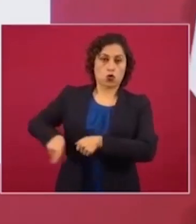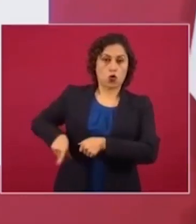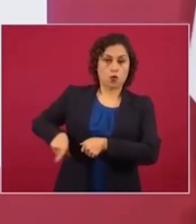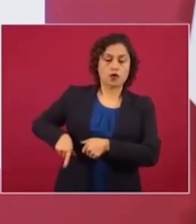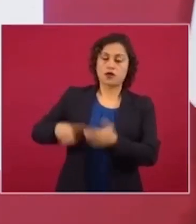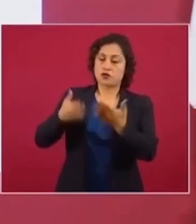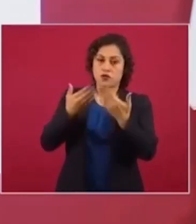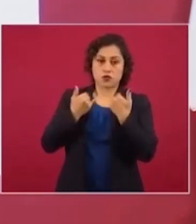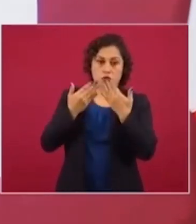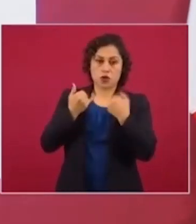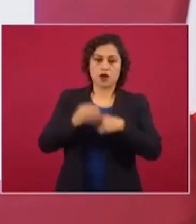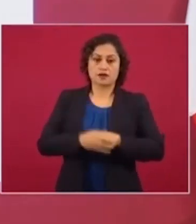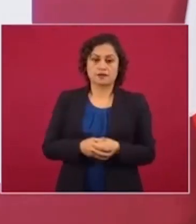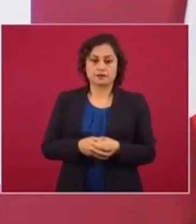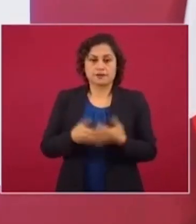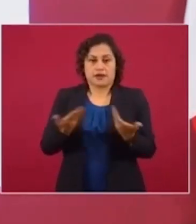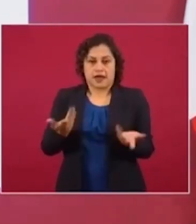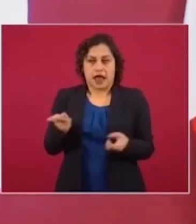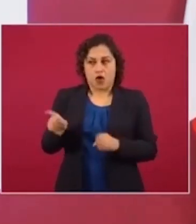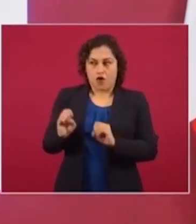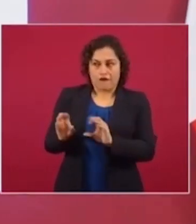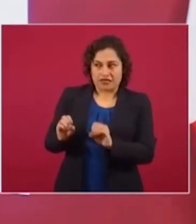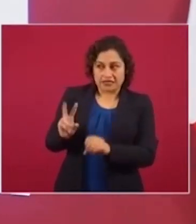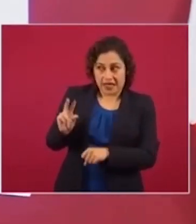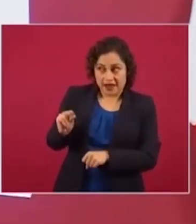y vamos a aprovechar para ahorrar también, ¿no?